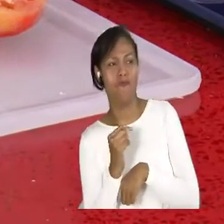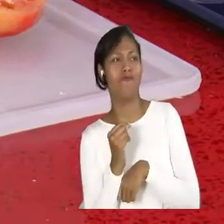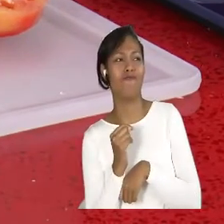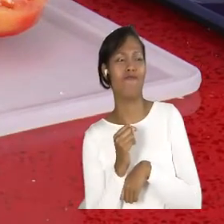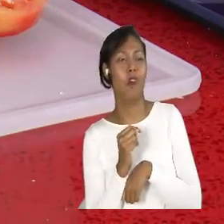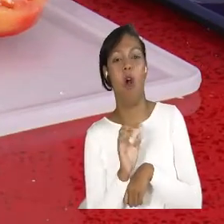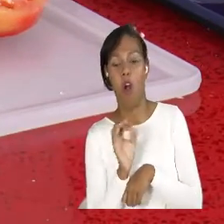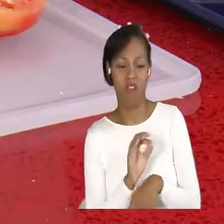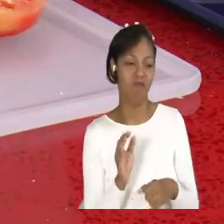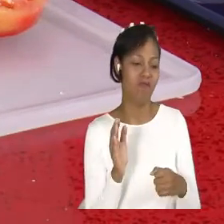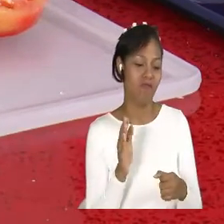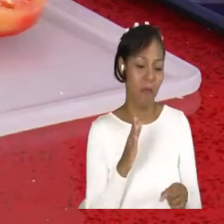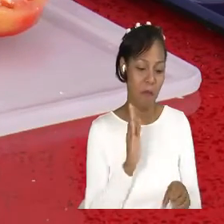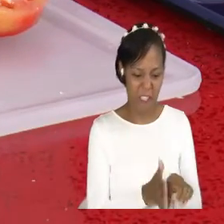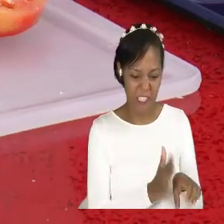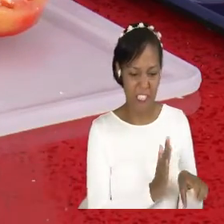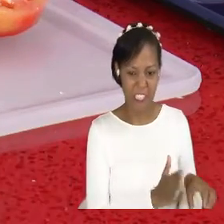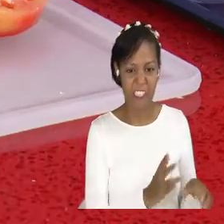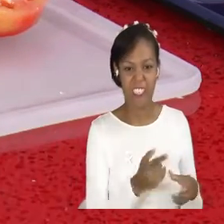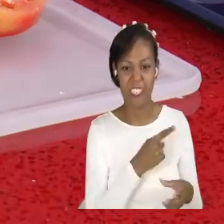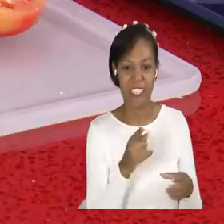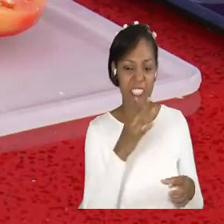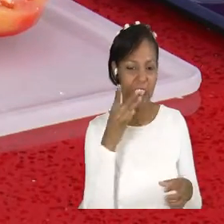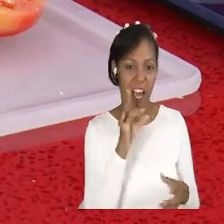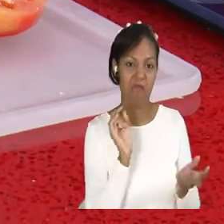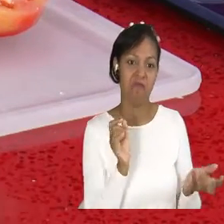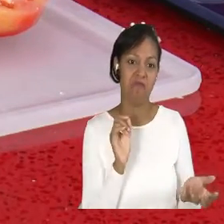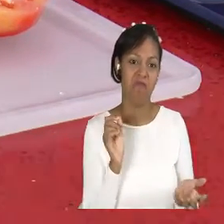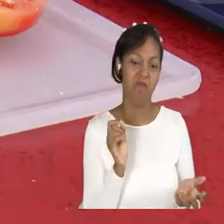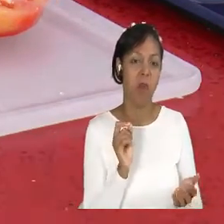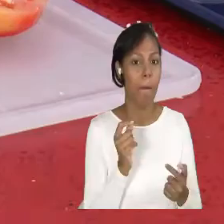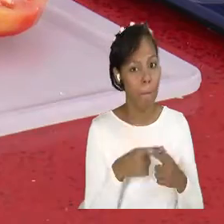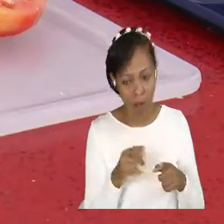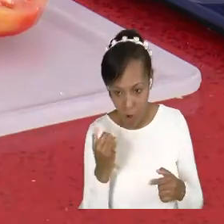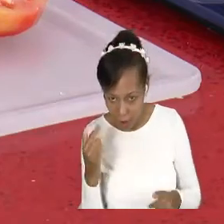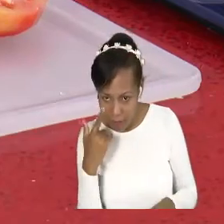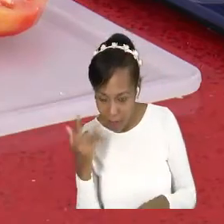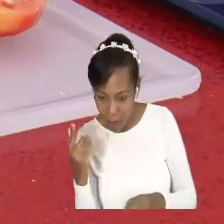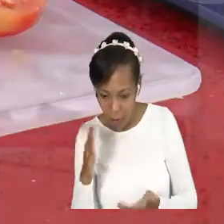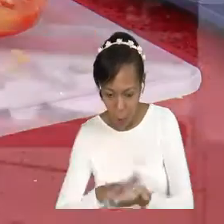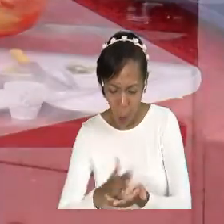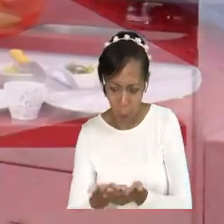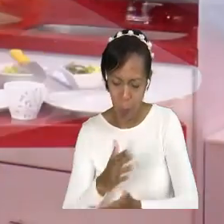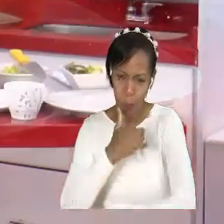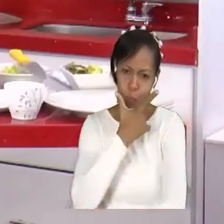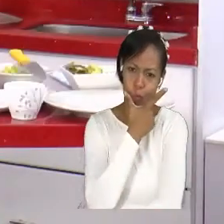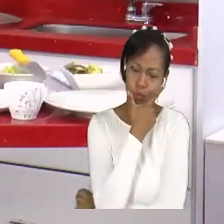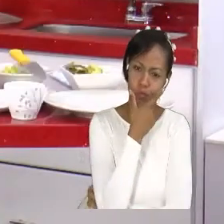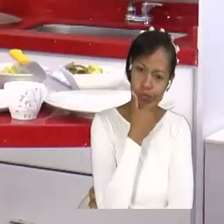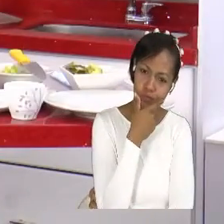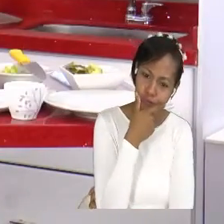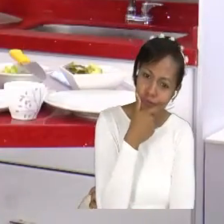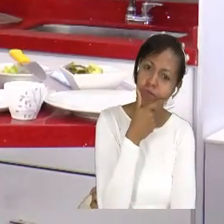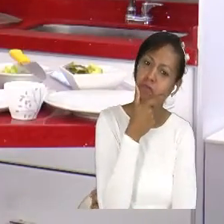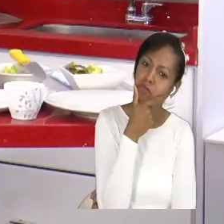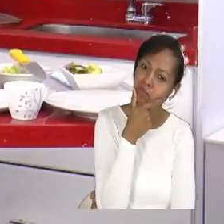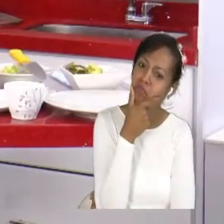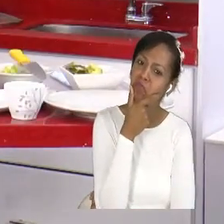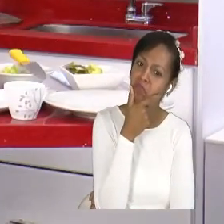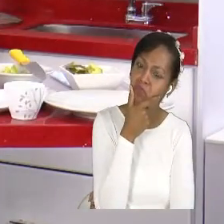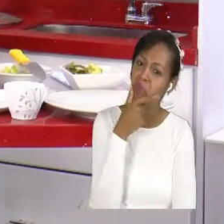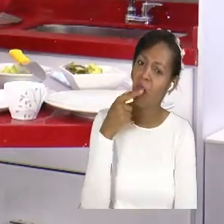sal y hasta con limón. Pero así queda algo diferente. Bueno, ya yo aquí la llevo. Recuerden ustedes, queridos